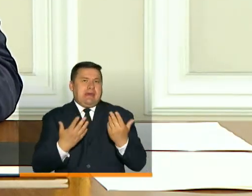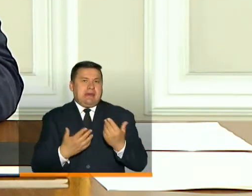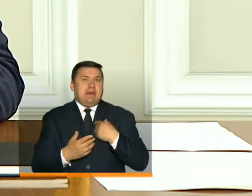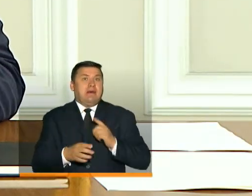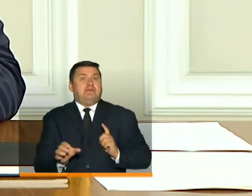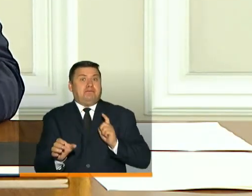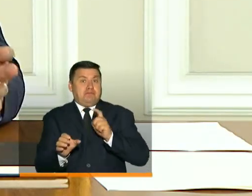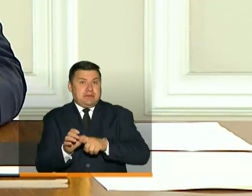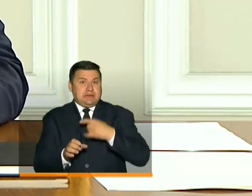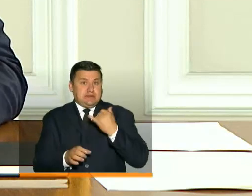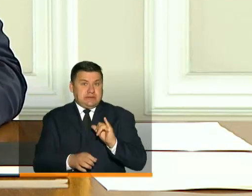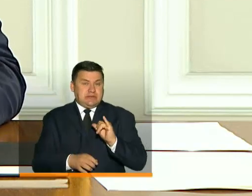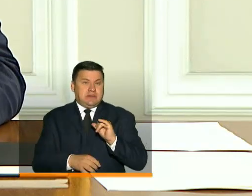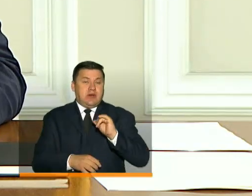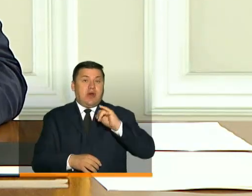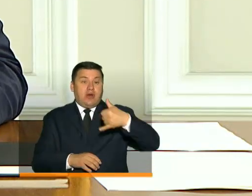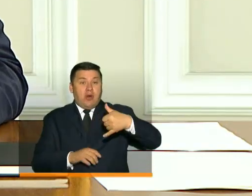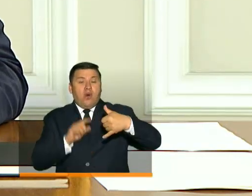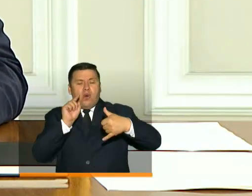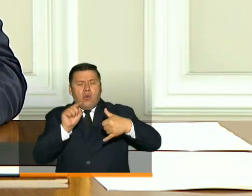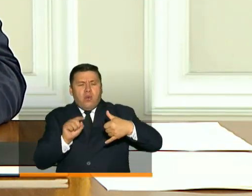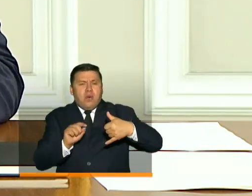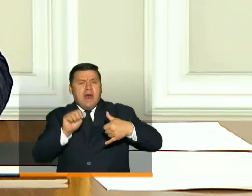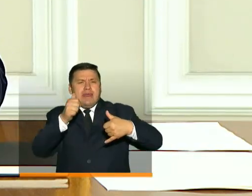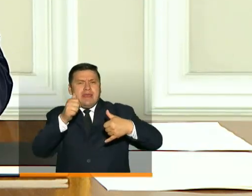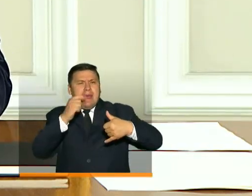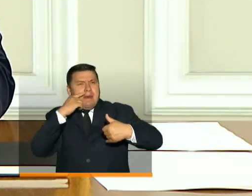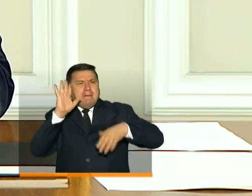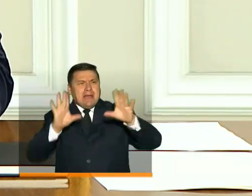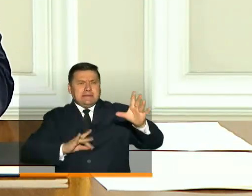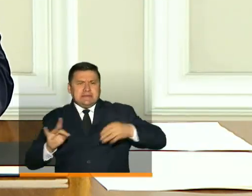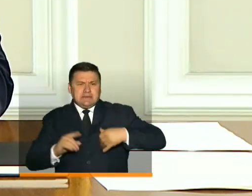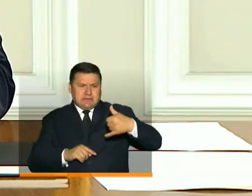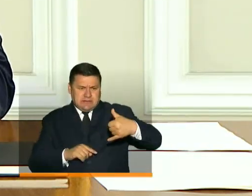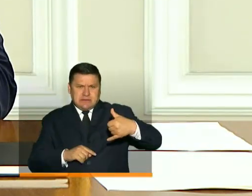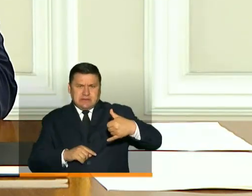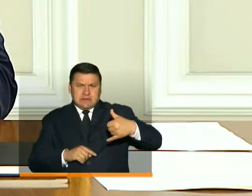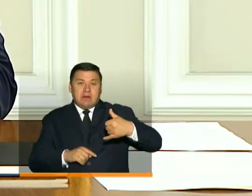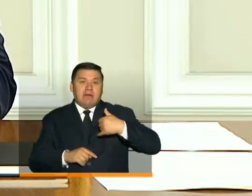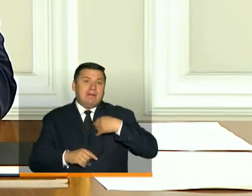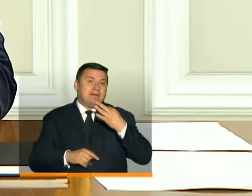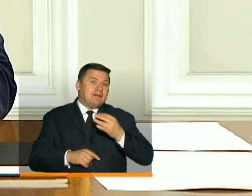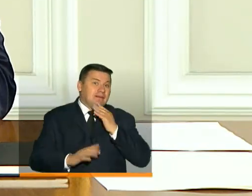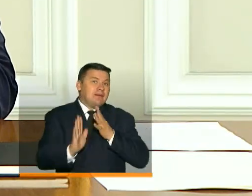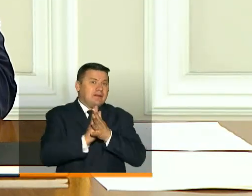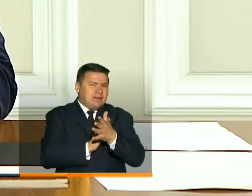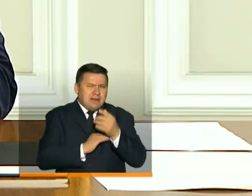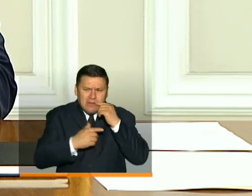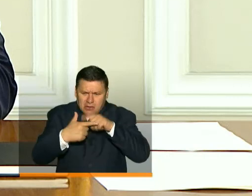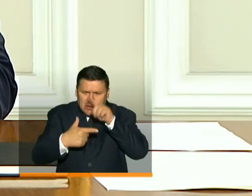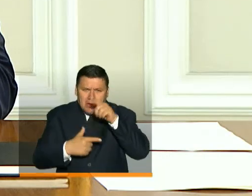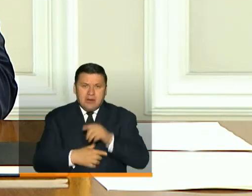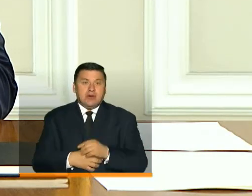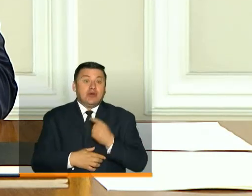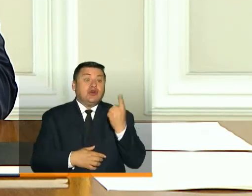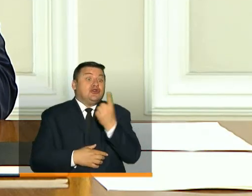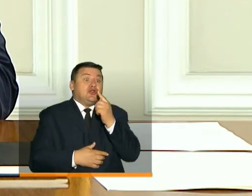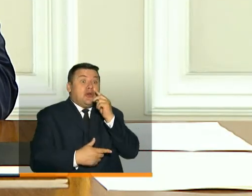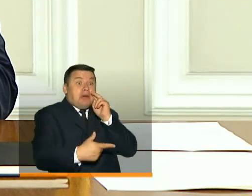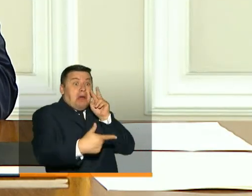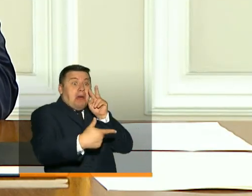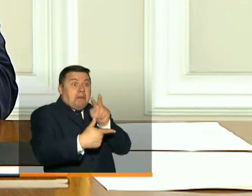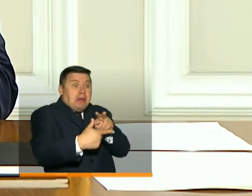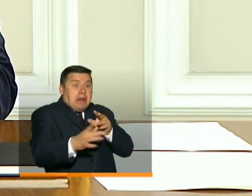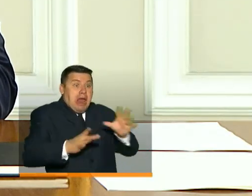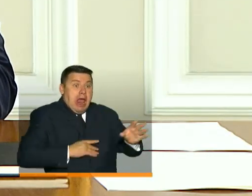registrados como el 10º país de más contagios. Y yo siempre he dado un mensaje muy claro. No hay que mirar solamente